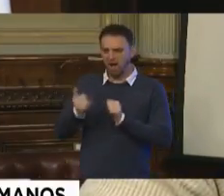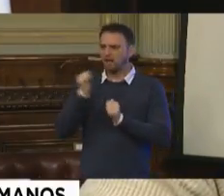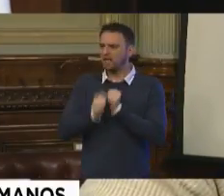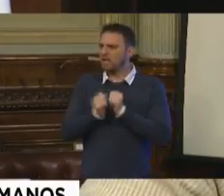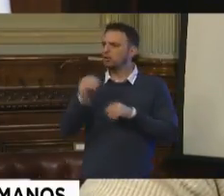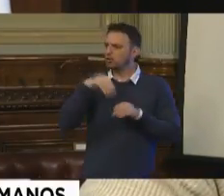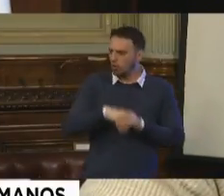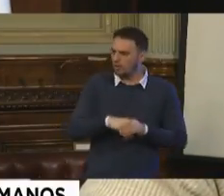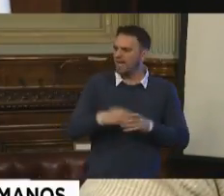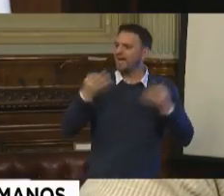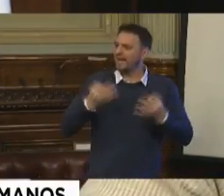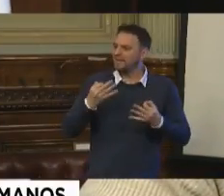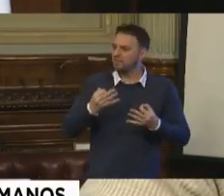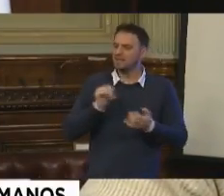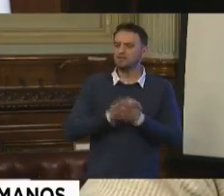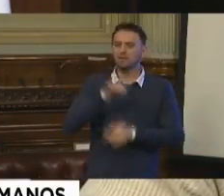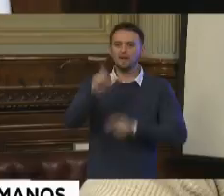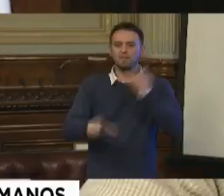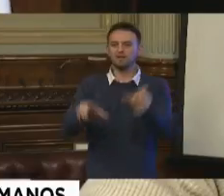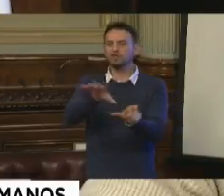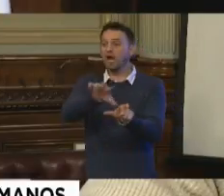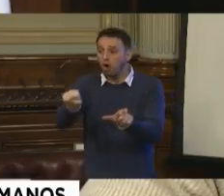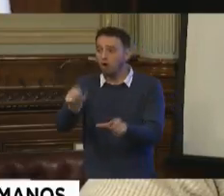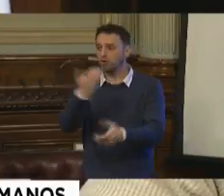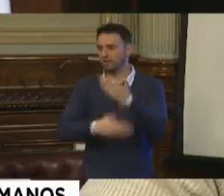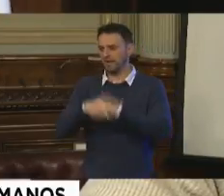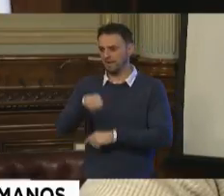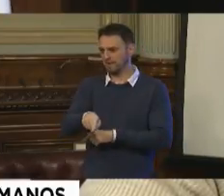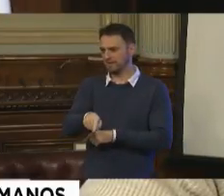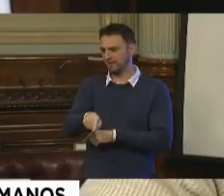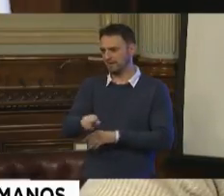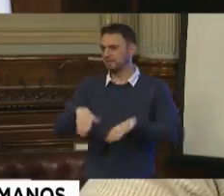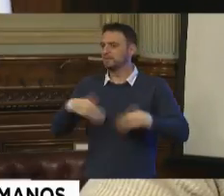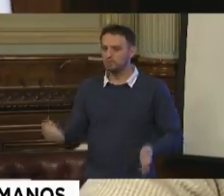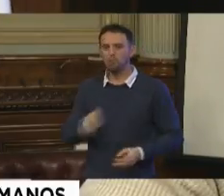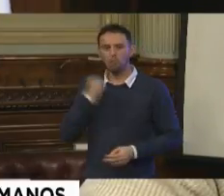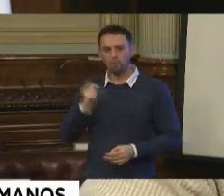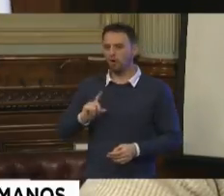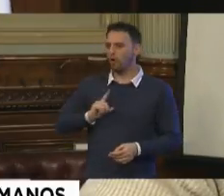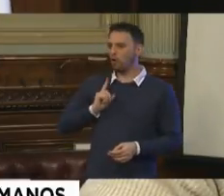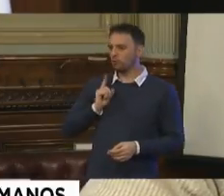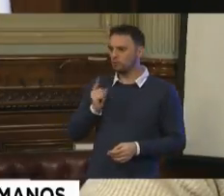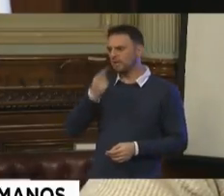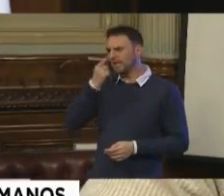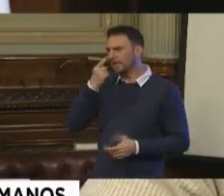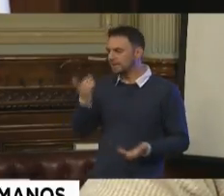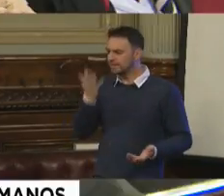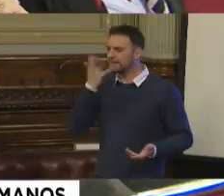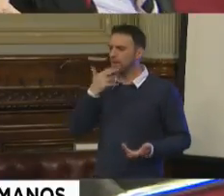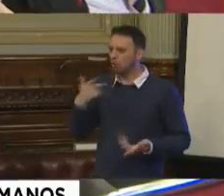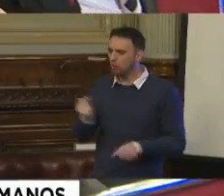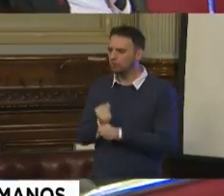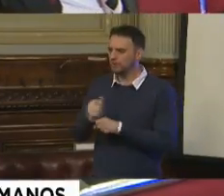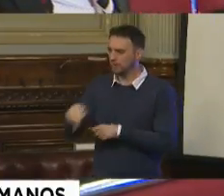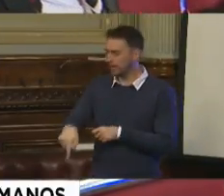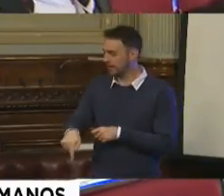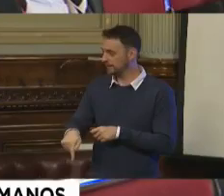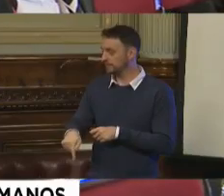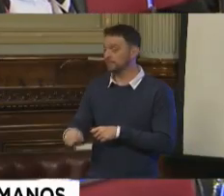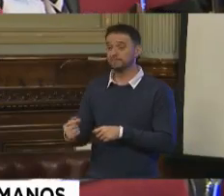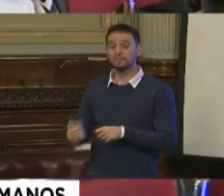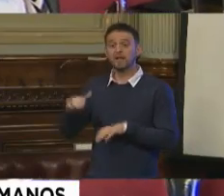tiene una historia especialmente con el tratamiento de las personas con discapacidad que es más que interesante y que realmente